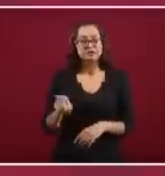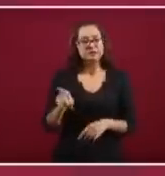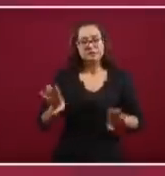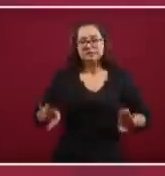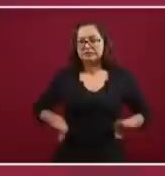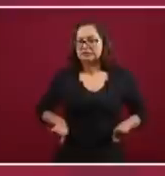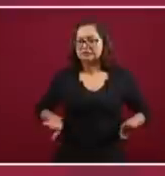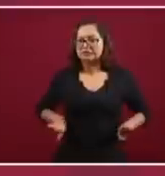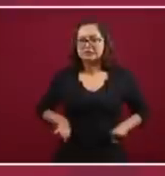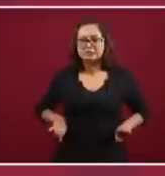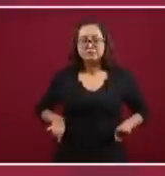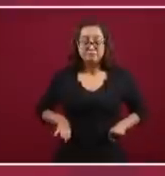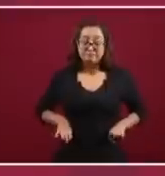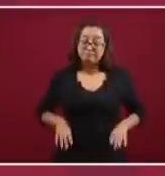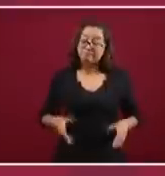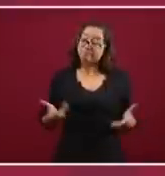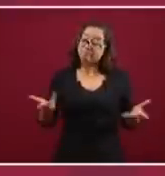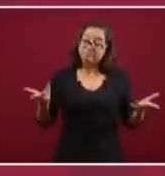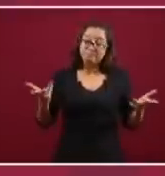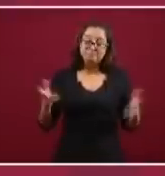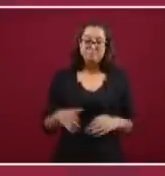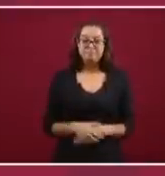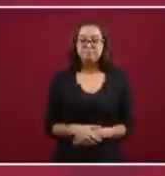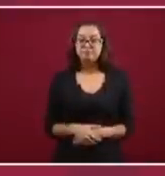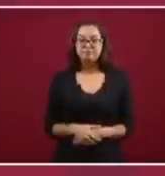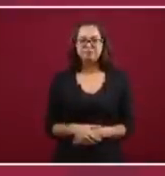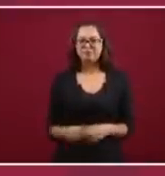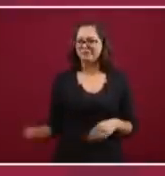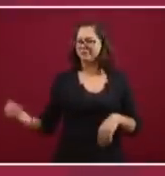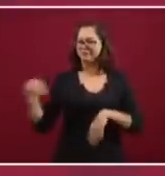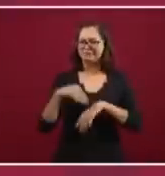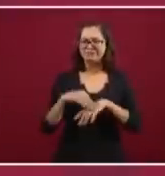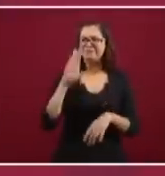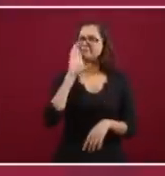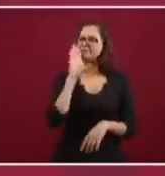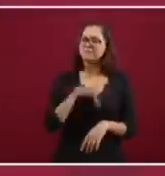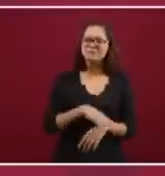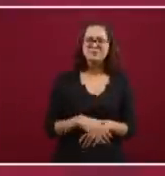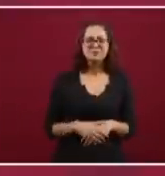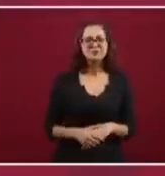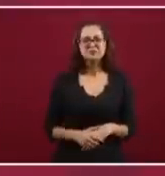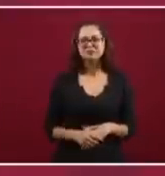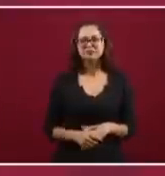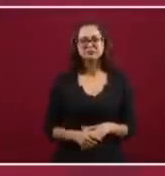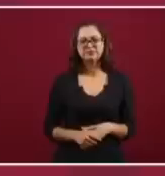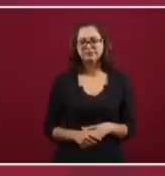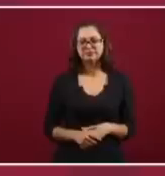pues de manera correcta,